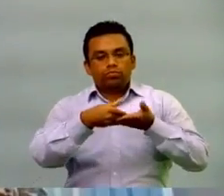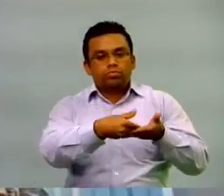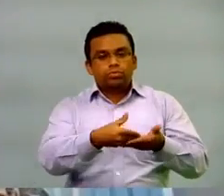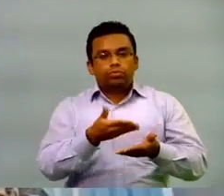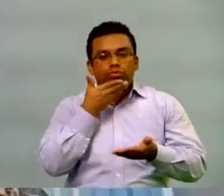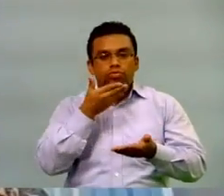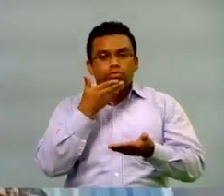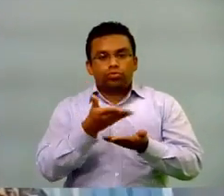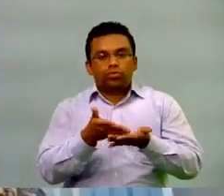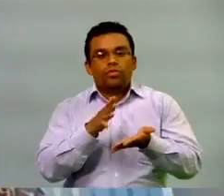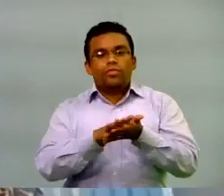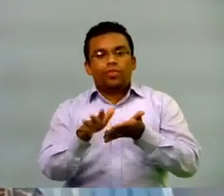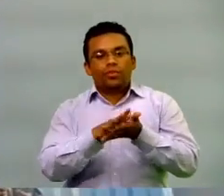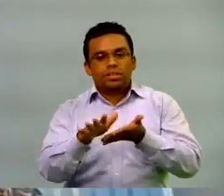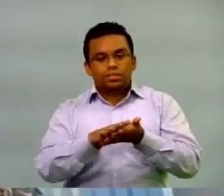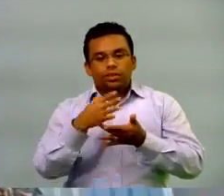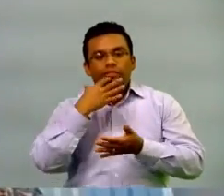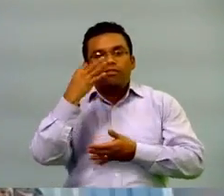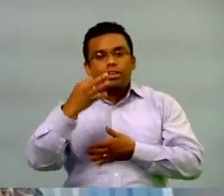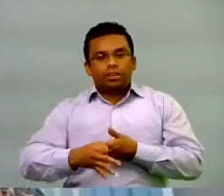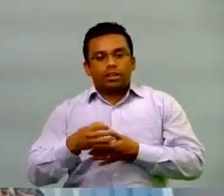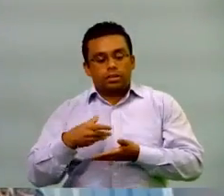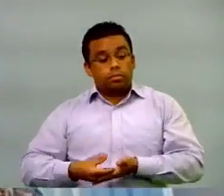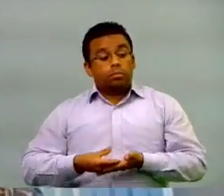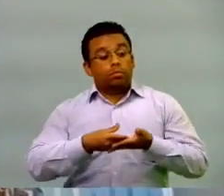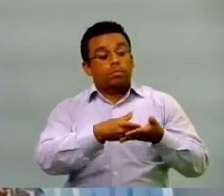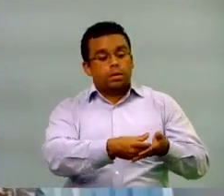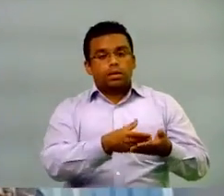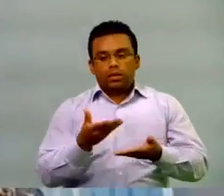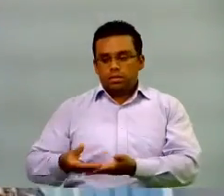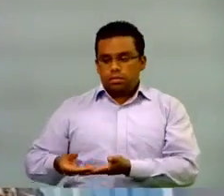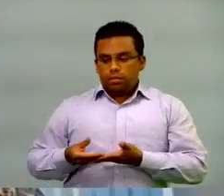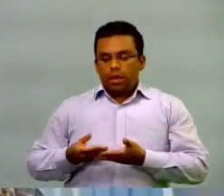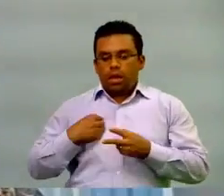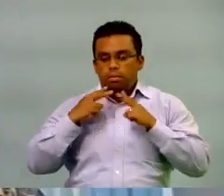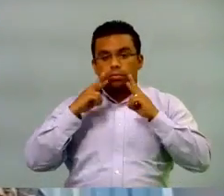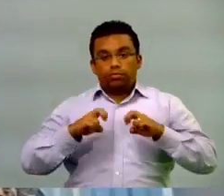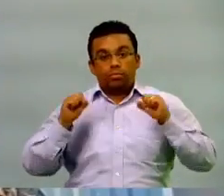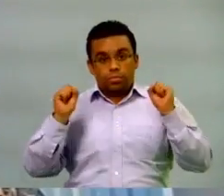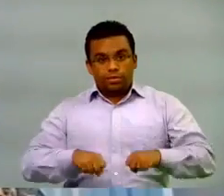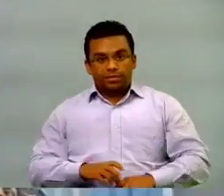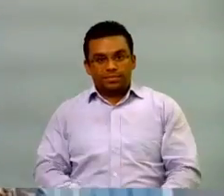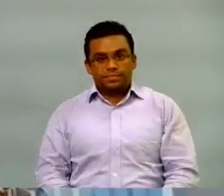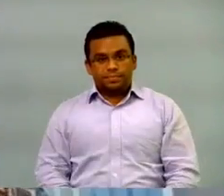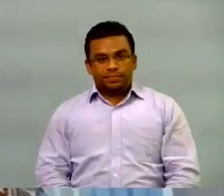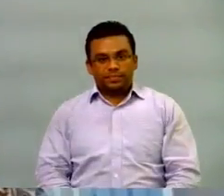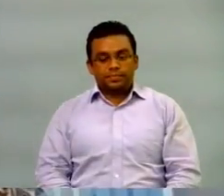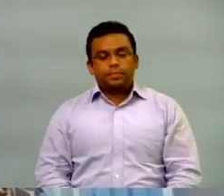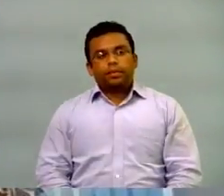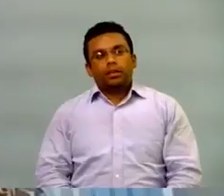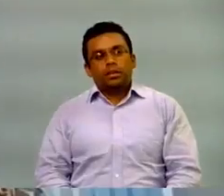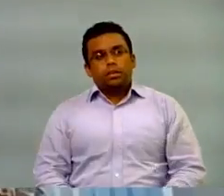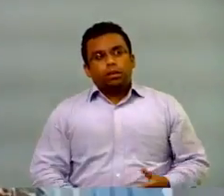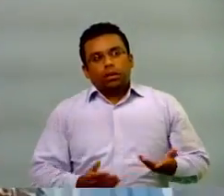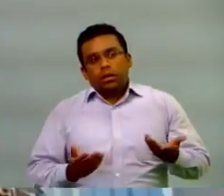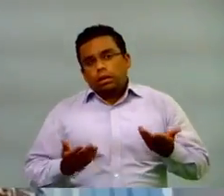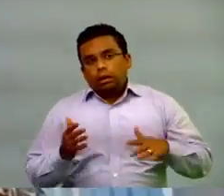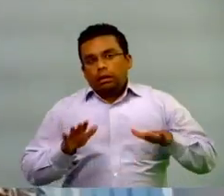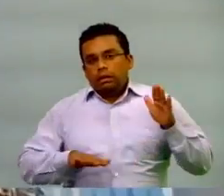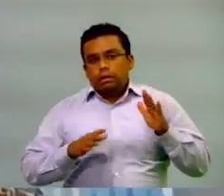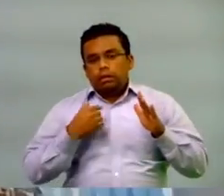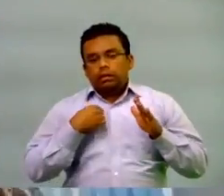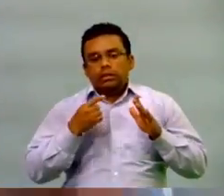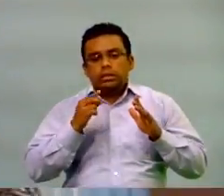de cómo después generar eso y hacerlo sustentable en la escuela. Muchas veces partimos, ¿cierto?, de modelos de